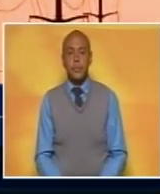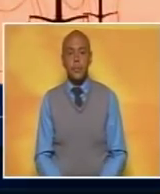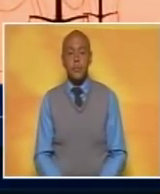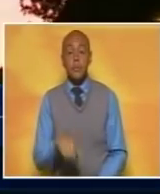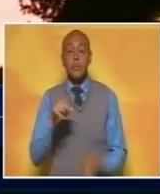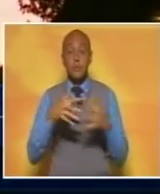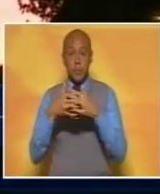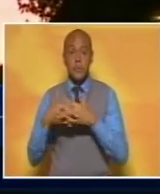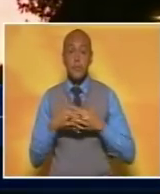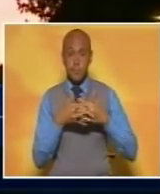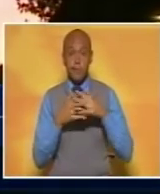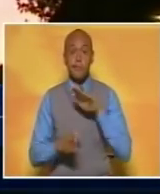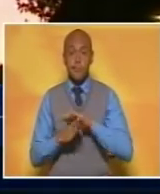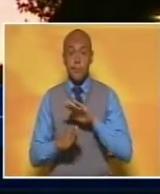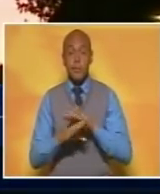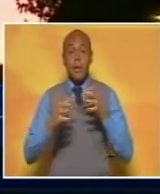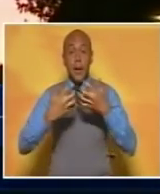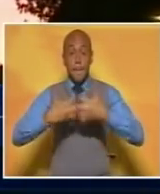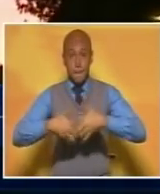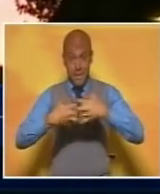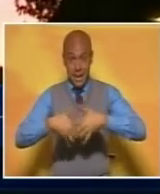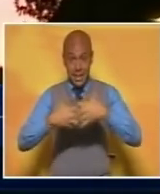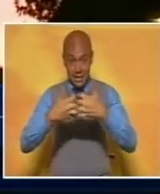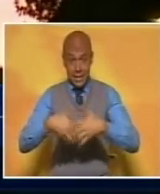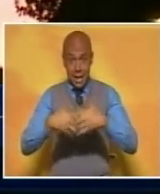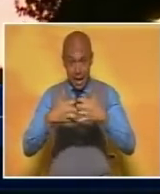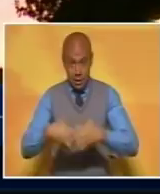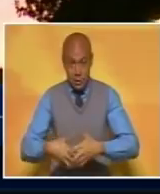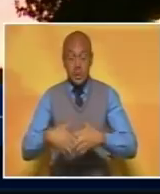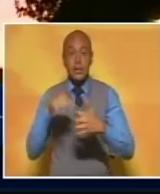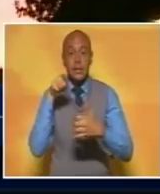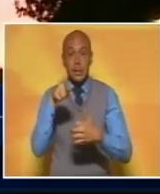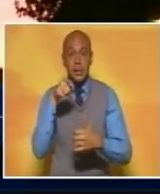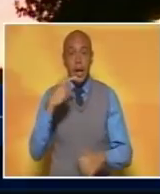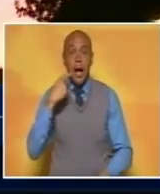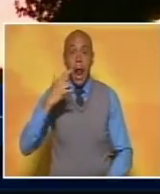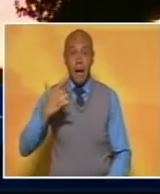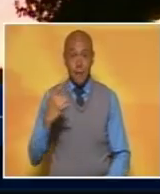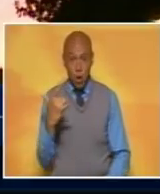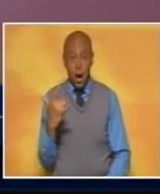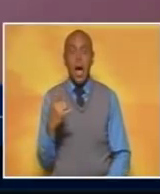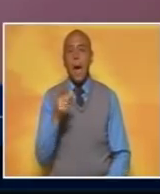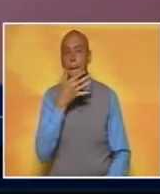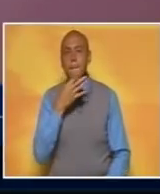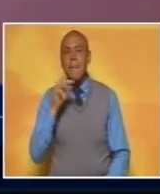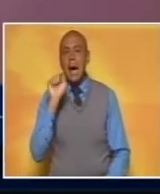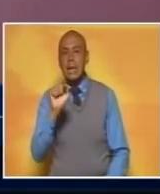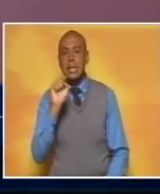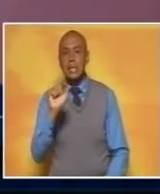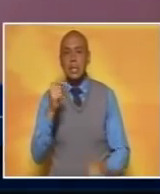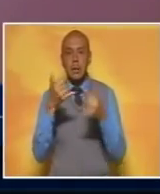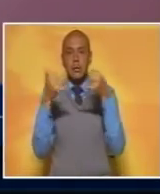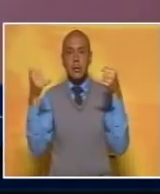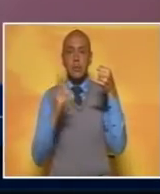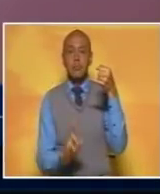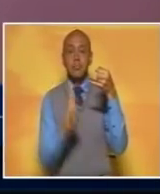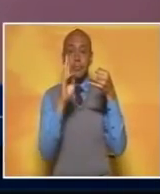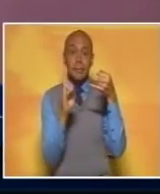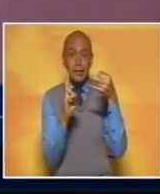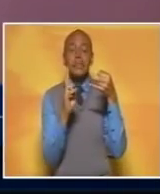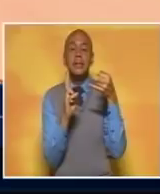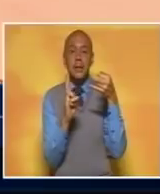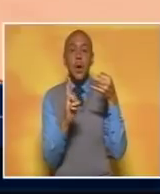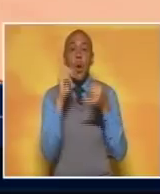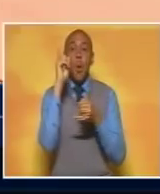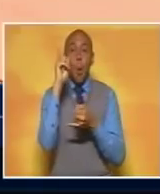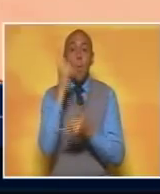Seguimos en Estados Unidos, donde la empresa de servicios públicos más grande de California cortó el suministro eléctrico a casi 1 millón de clientes